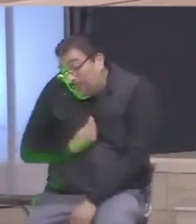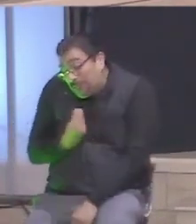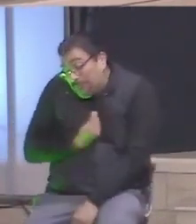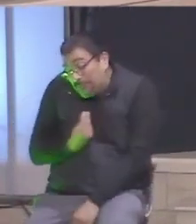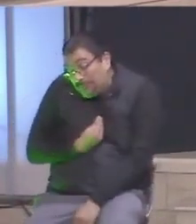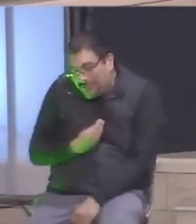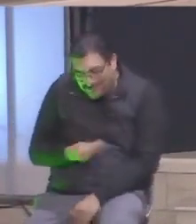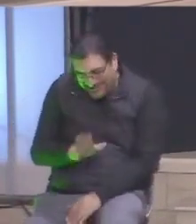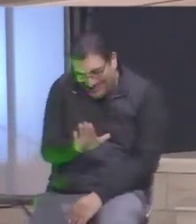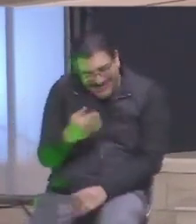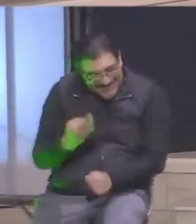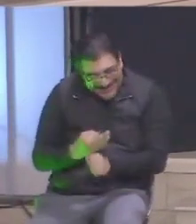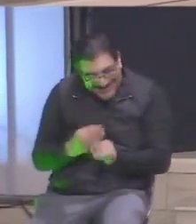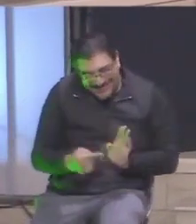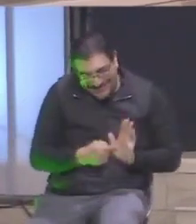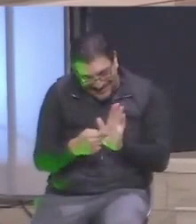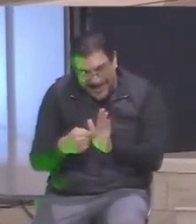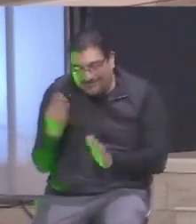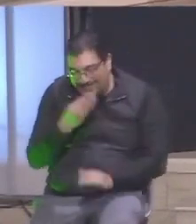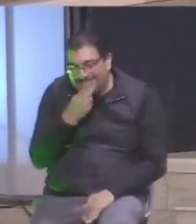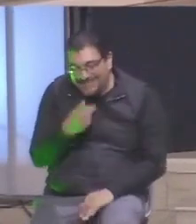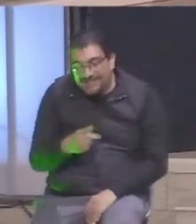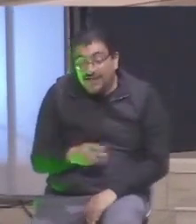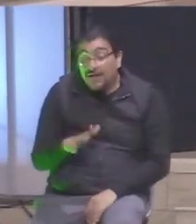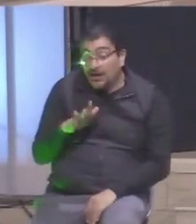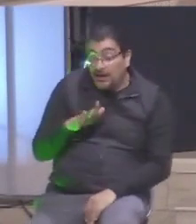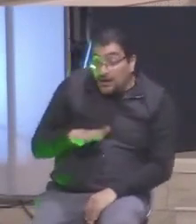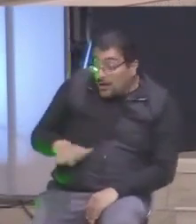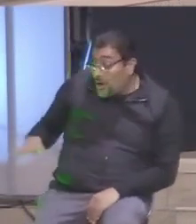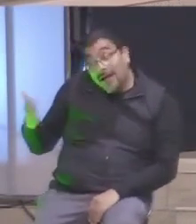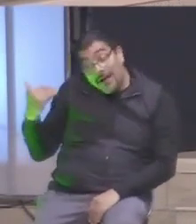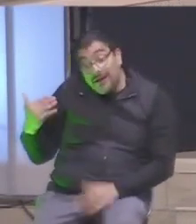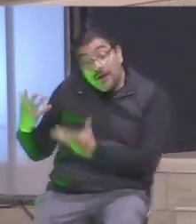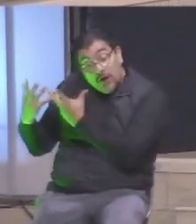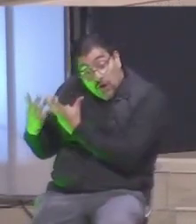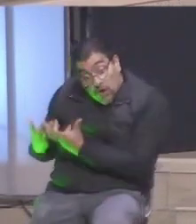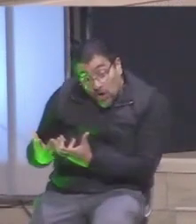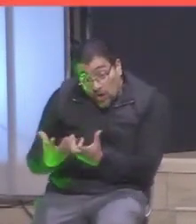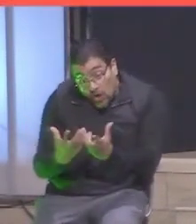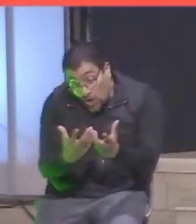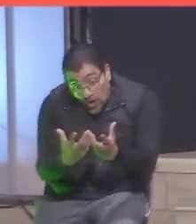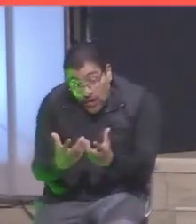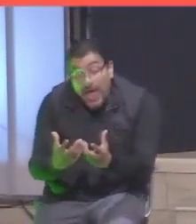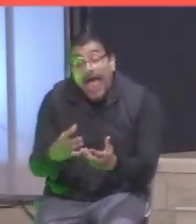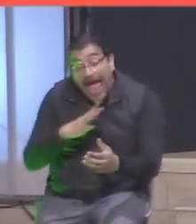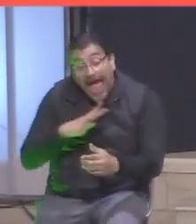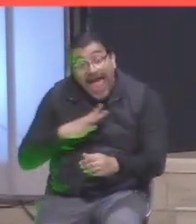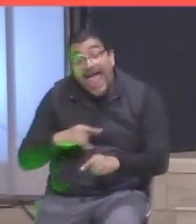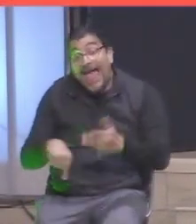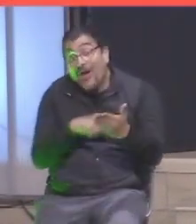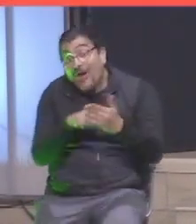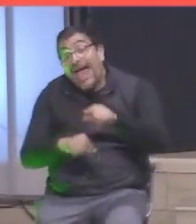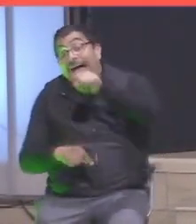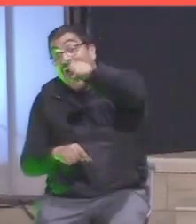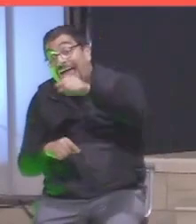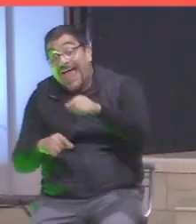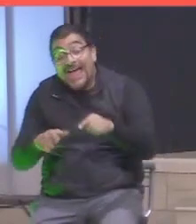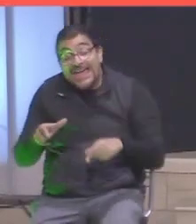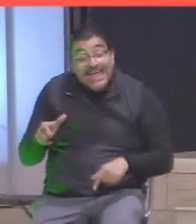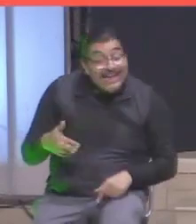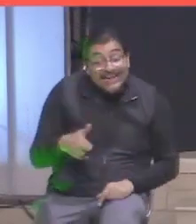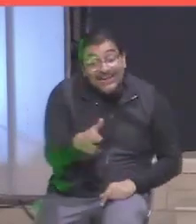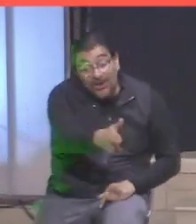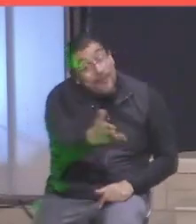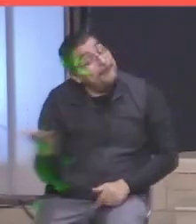irra vamos ahora al Jordán y tomemos de allí cada uno una viga y hagamos allí lugar en que habitemos